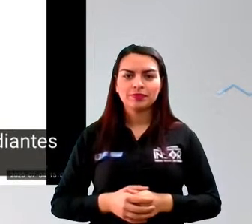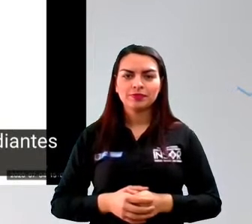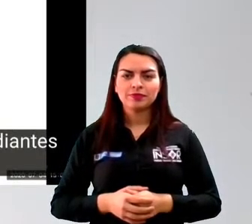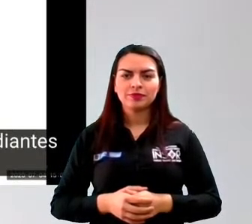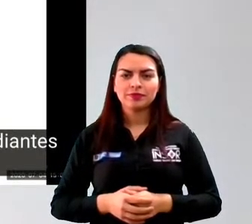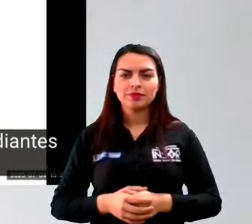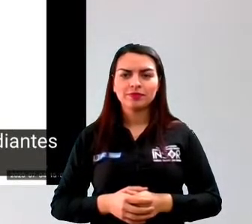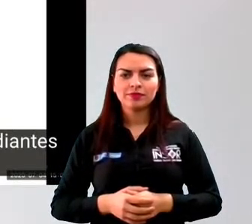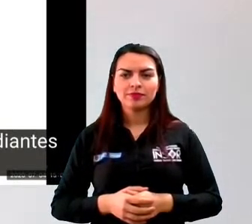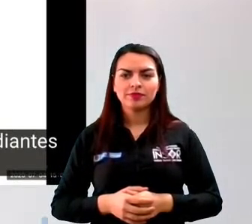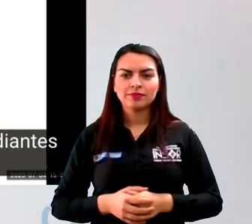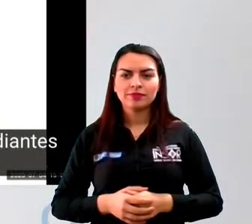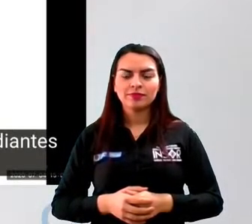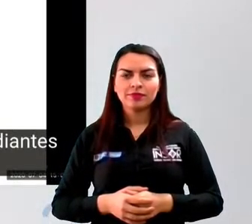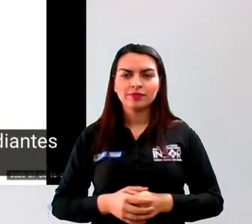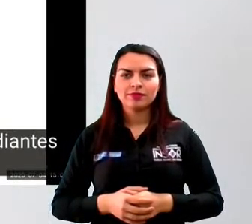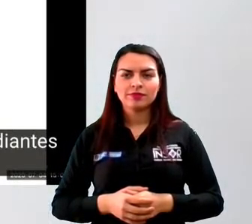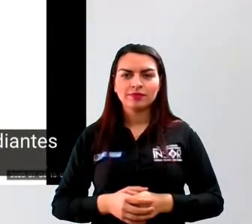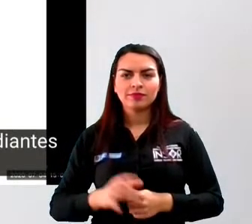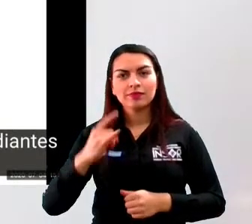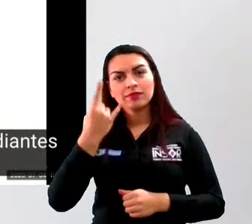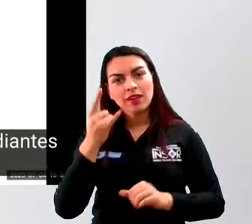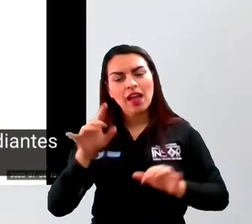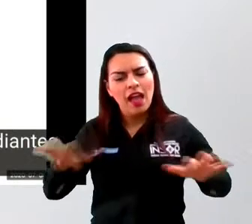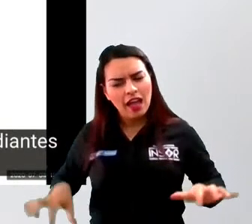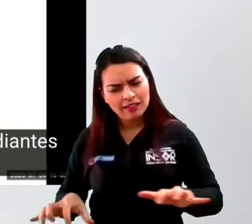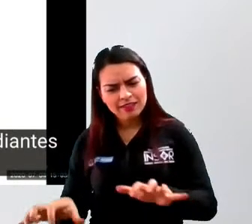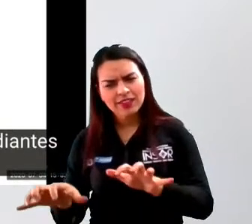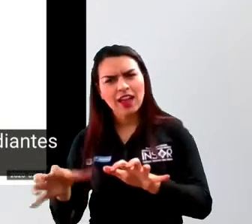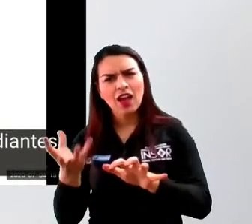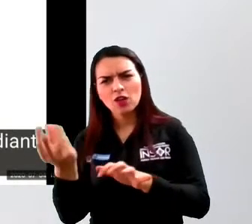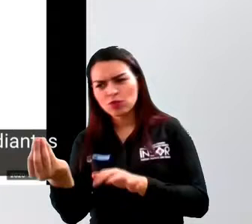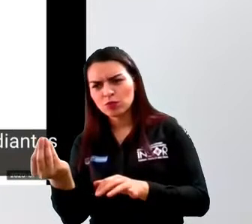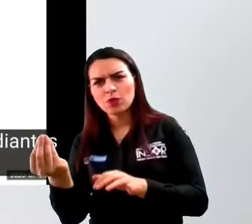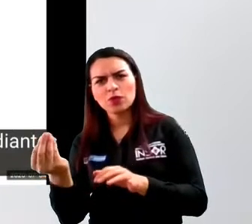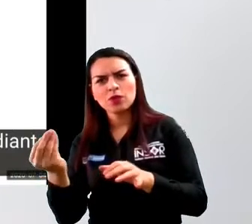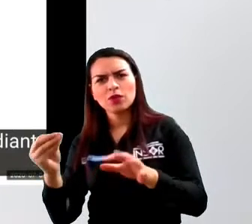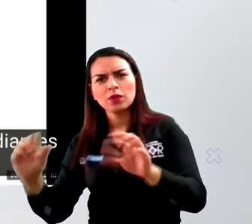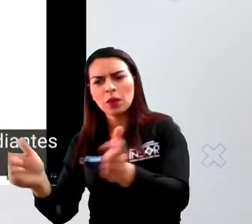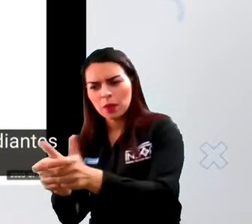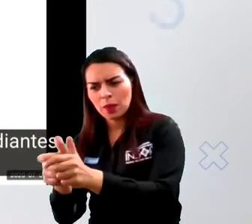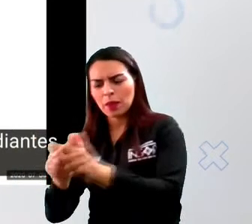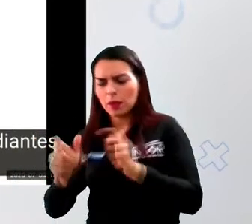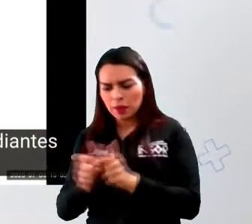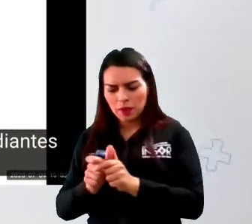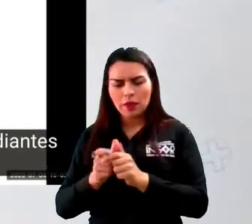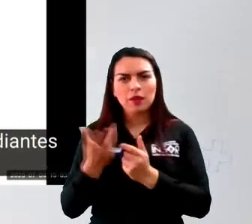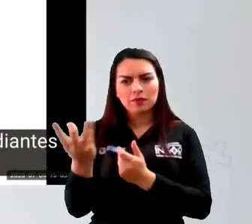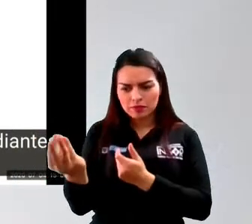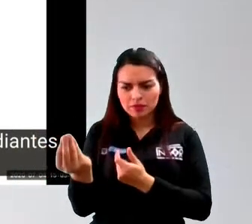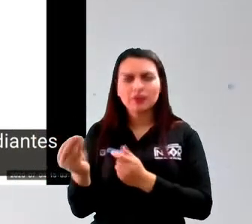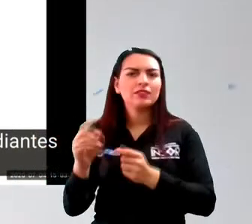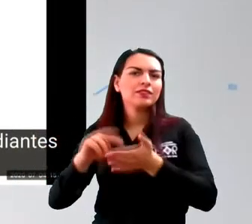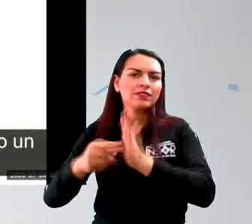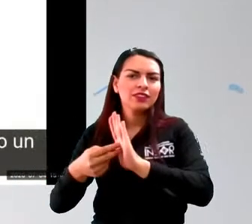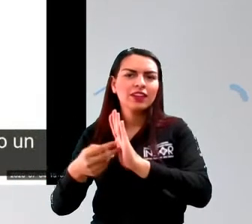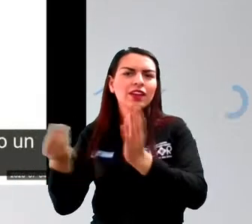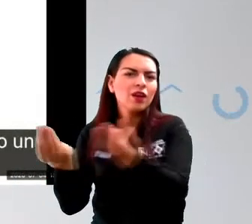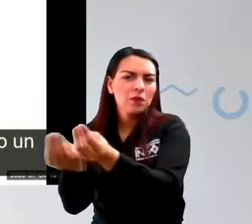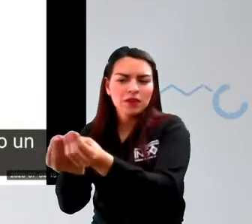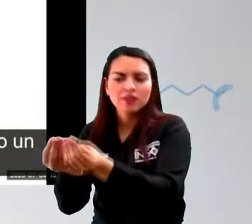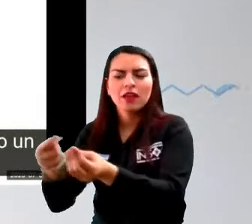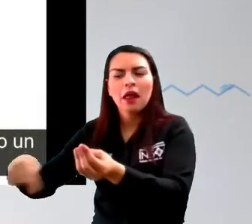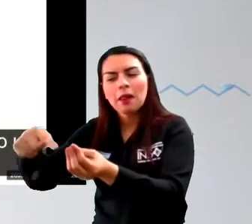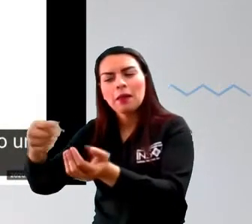algunas actividades colaborativas en grupos pequeños donde los estudiantes quizás tengan que trabajar juntos para resolver un